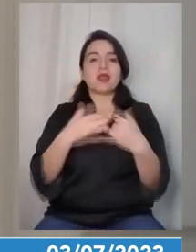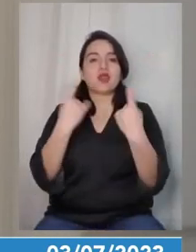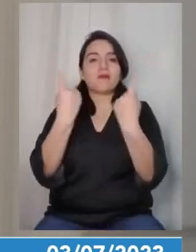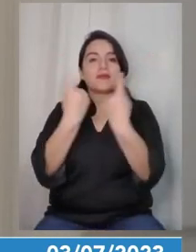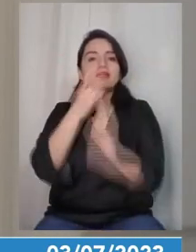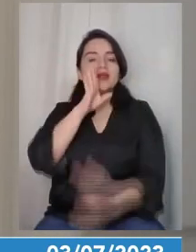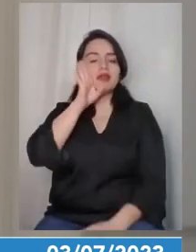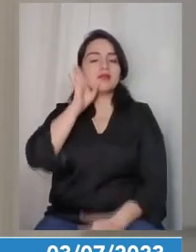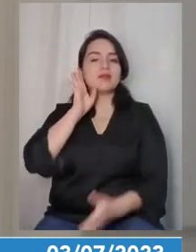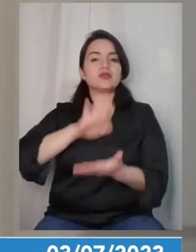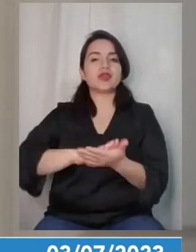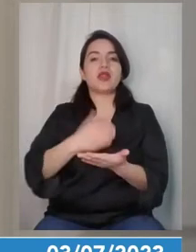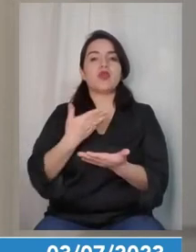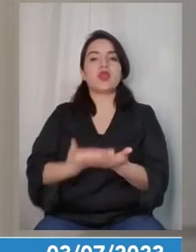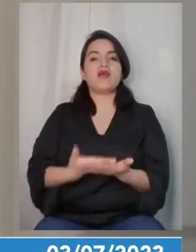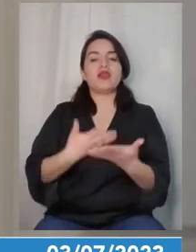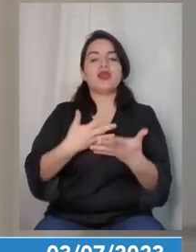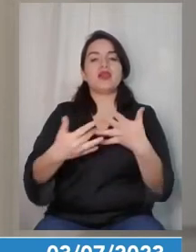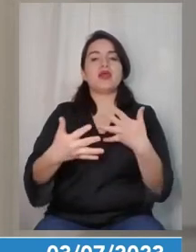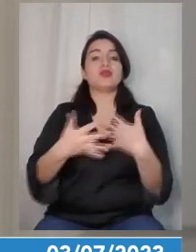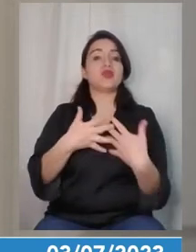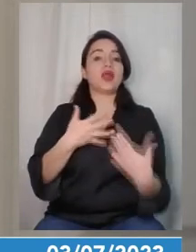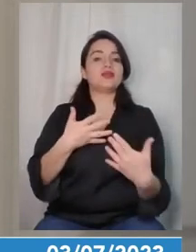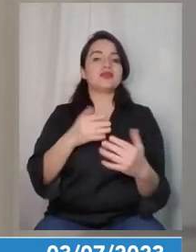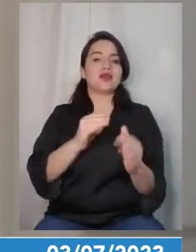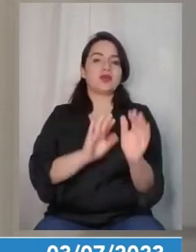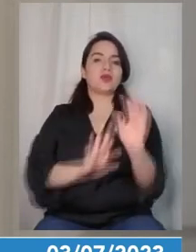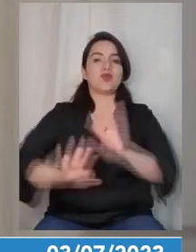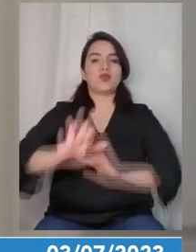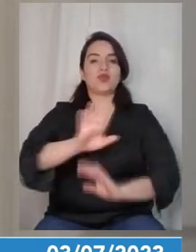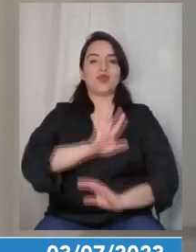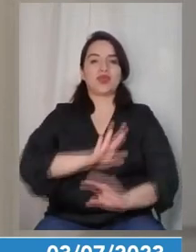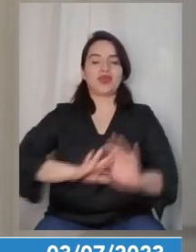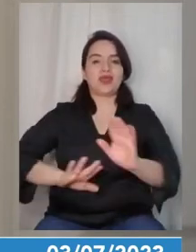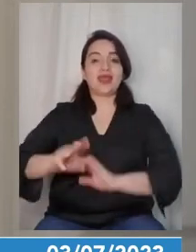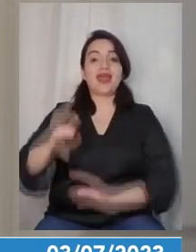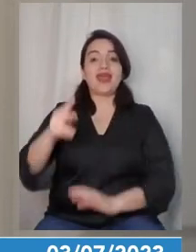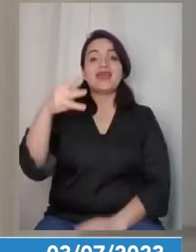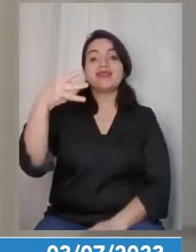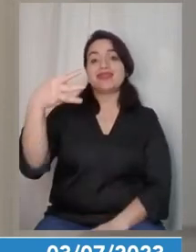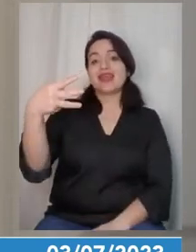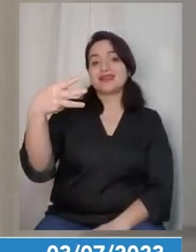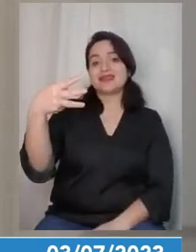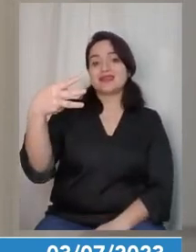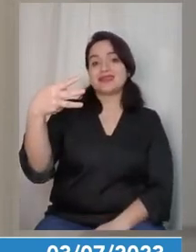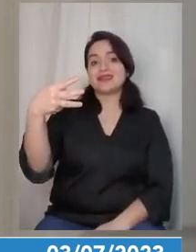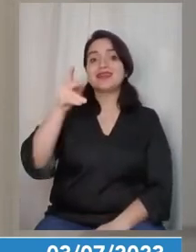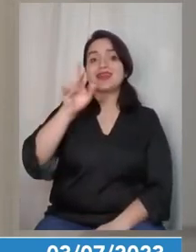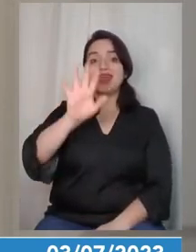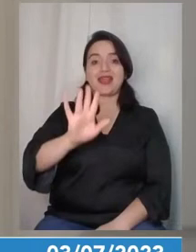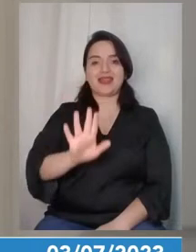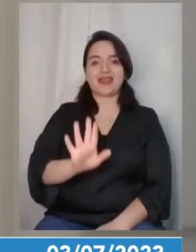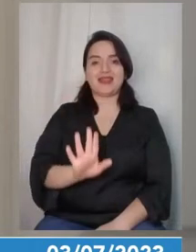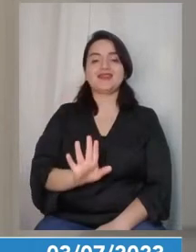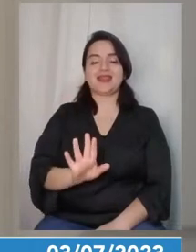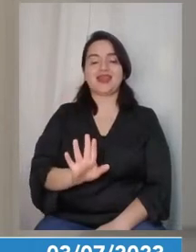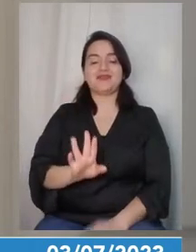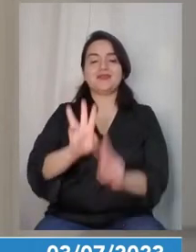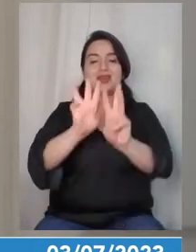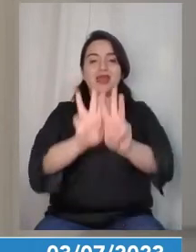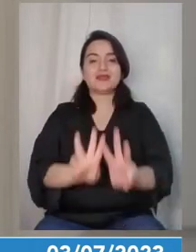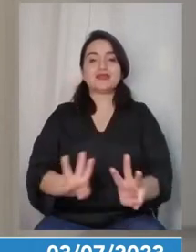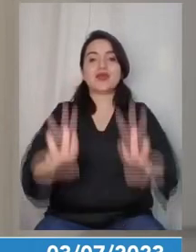y sostenible. Esos son los tres, ¿no es cierto?, adjetivos que las Naciones Unidas utiliza para